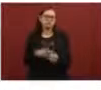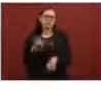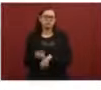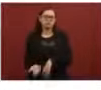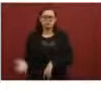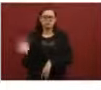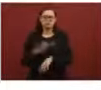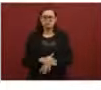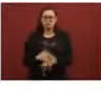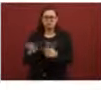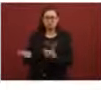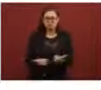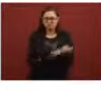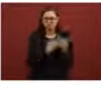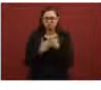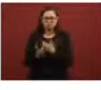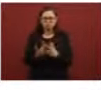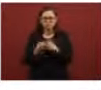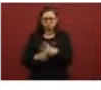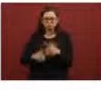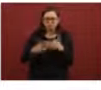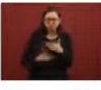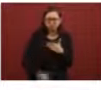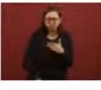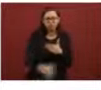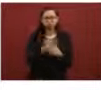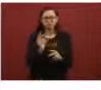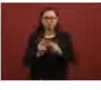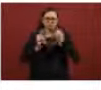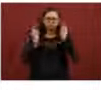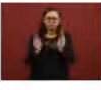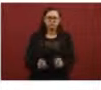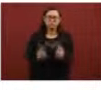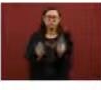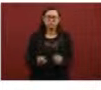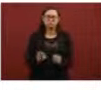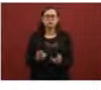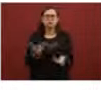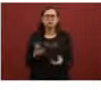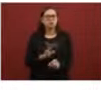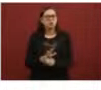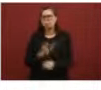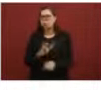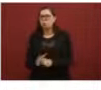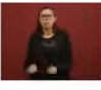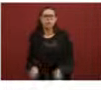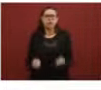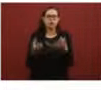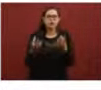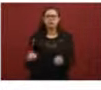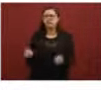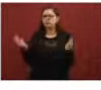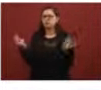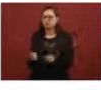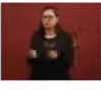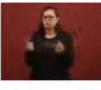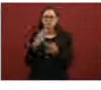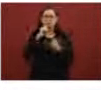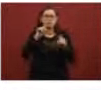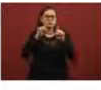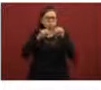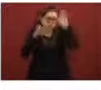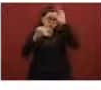finanzas, identificando desde un principio necesidades, la demanda, acuerdos con entidades federativas, ya